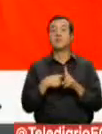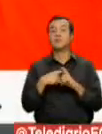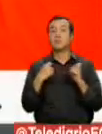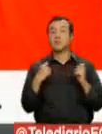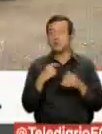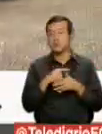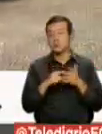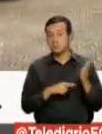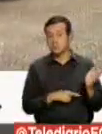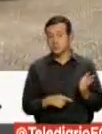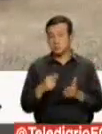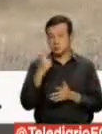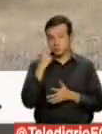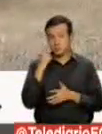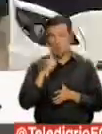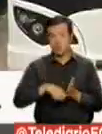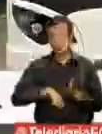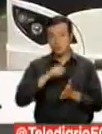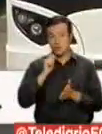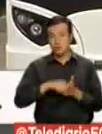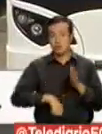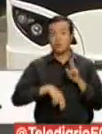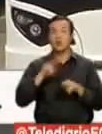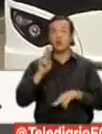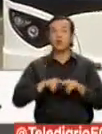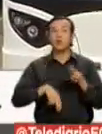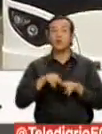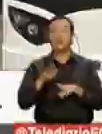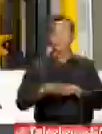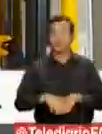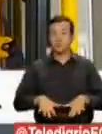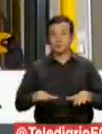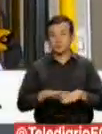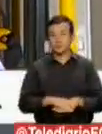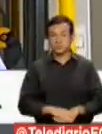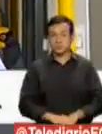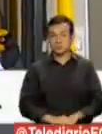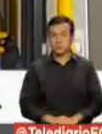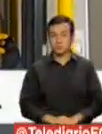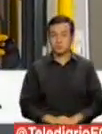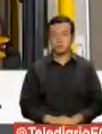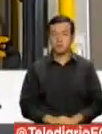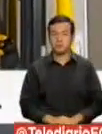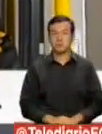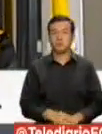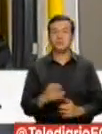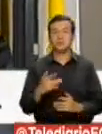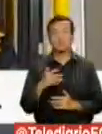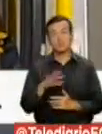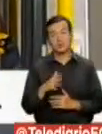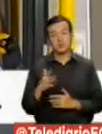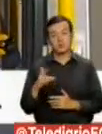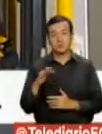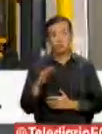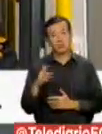del concurso para la adjudicación del contrato de construcción de la estación de carga. Esperamos que este proceso dure alrededor